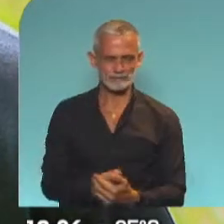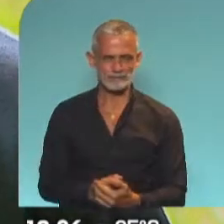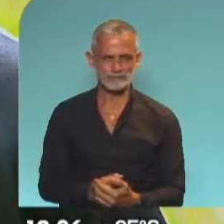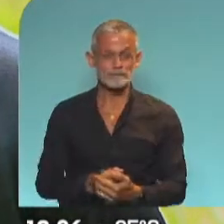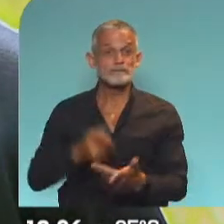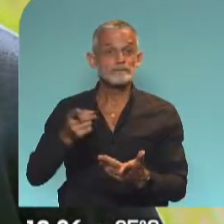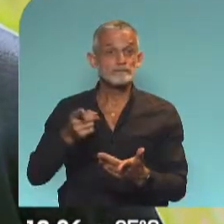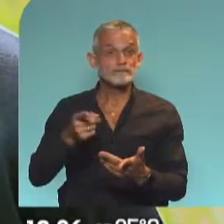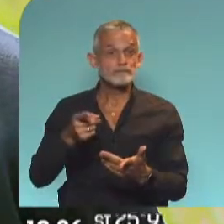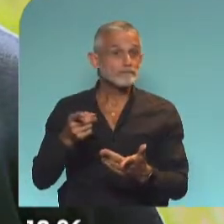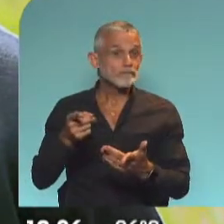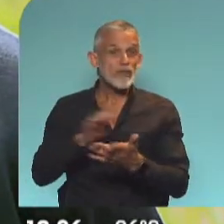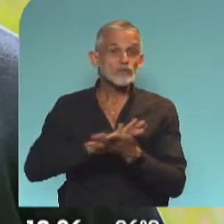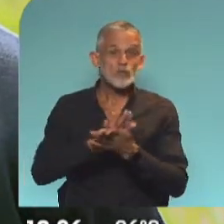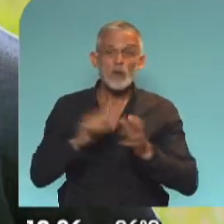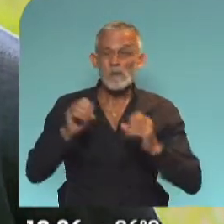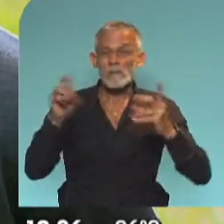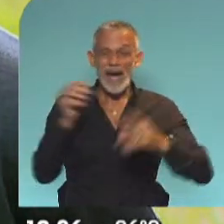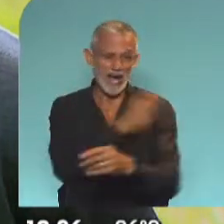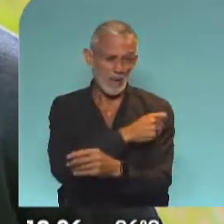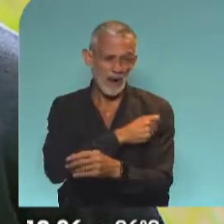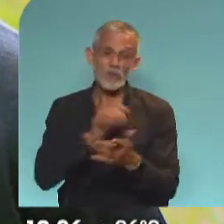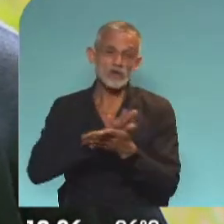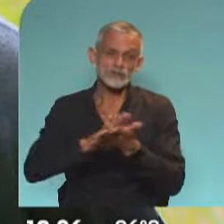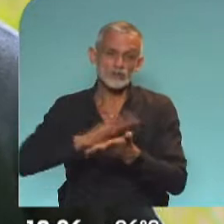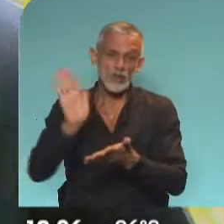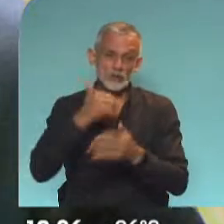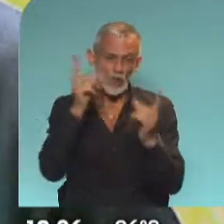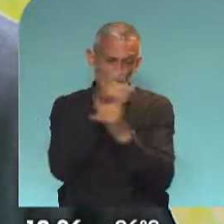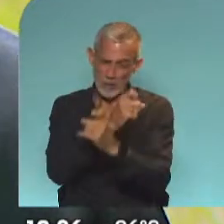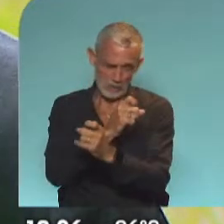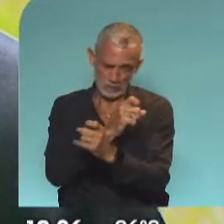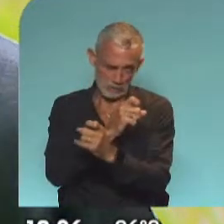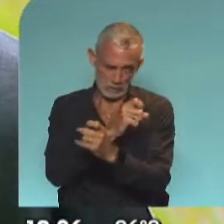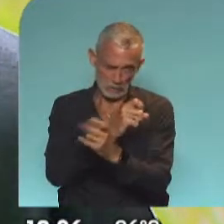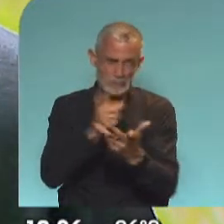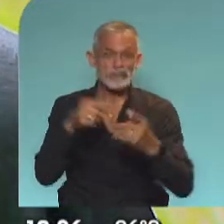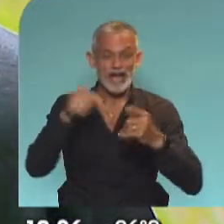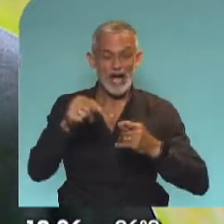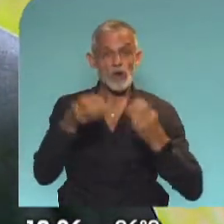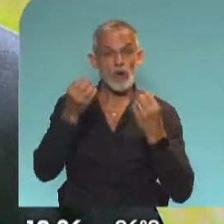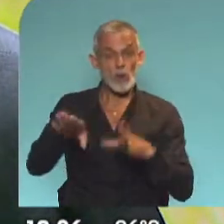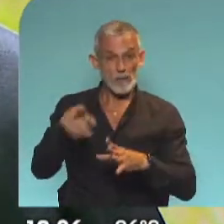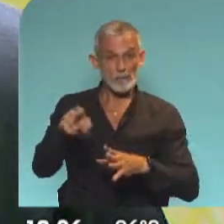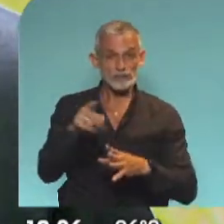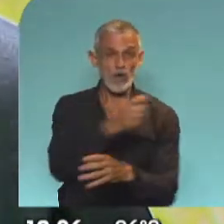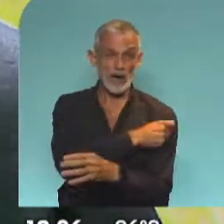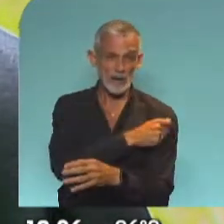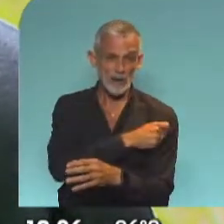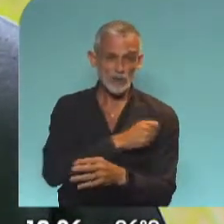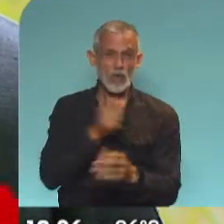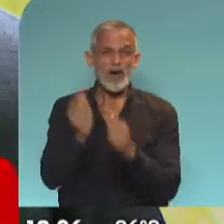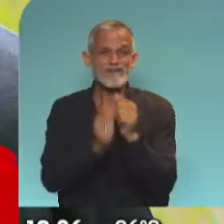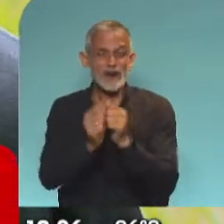La mágica, que la vacuna no resuelve los problemas ahora, cuando empezó a